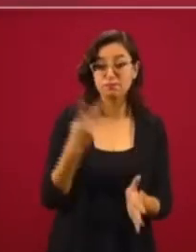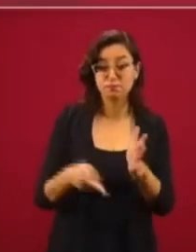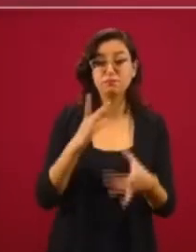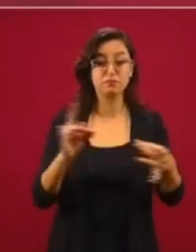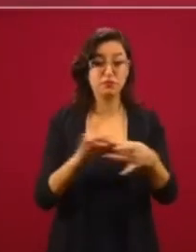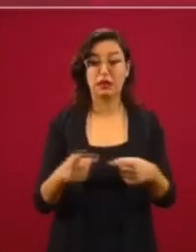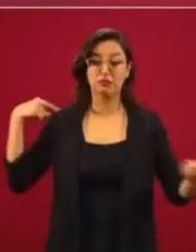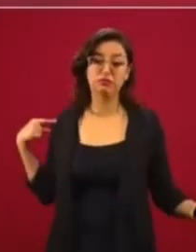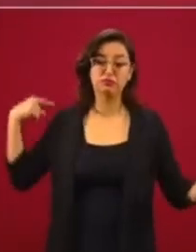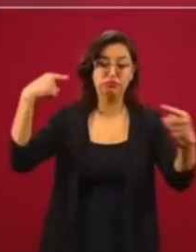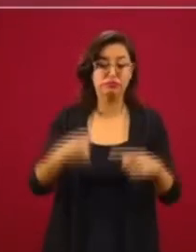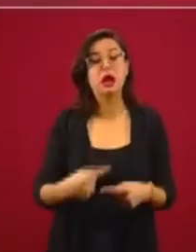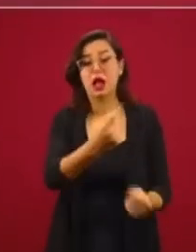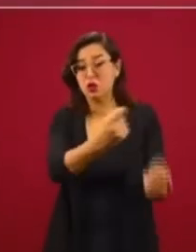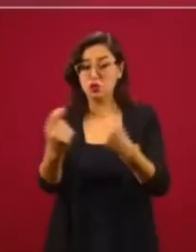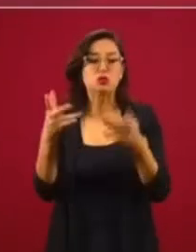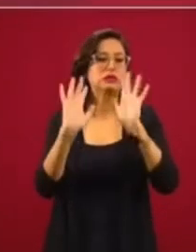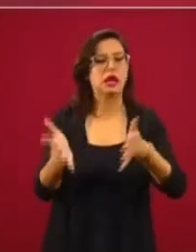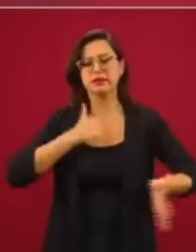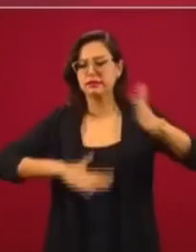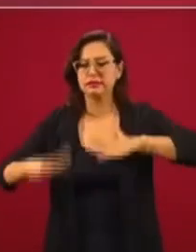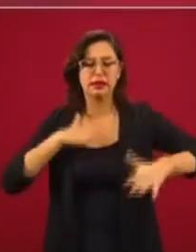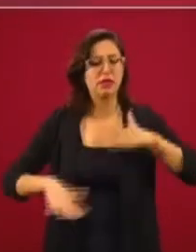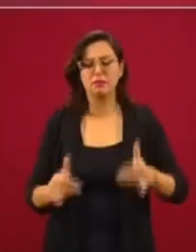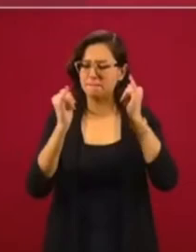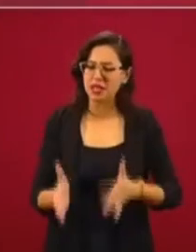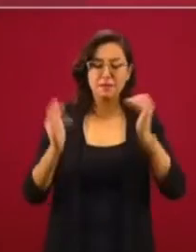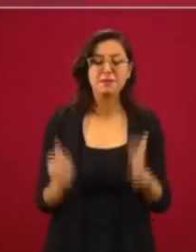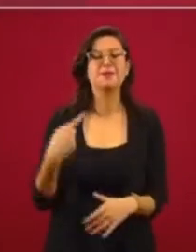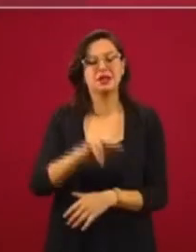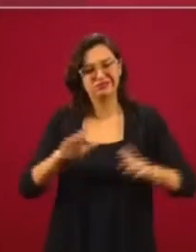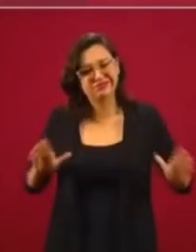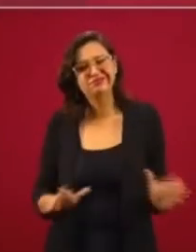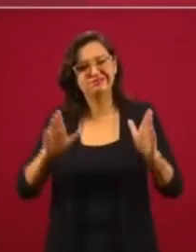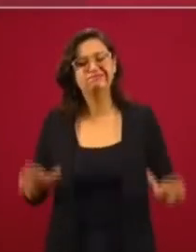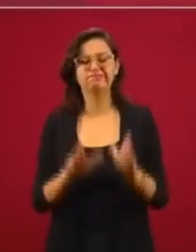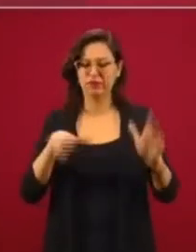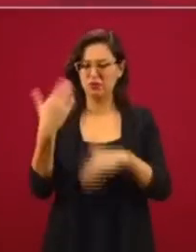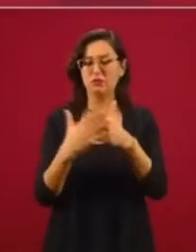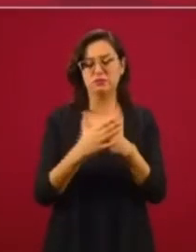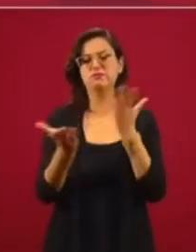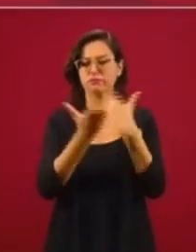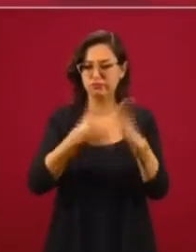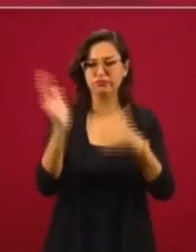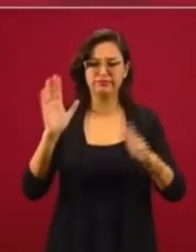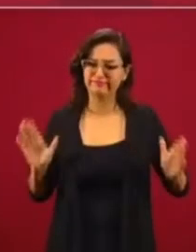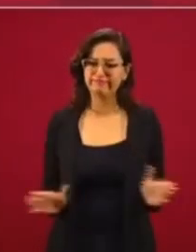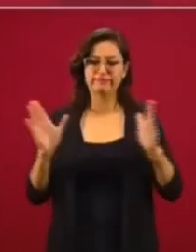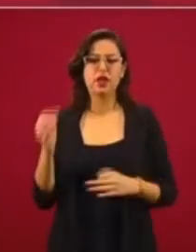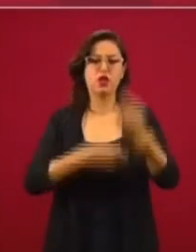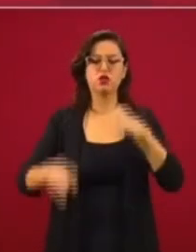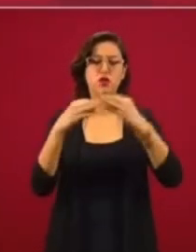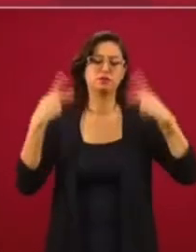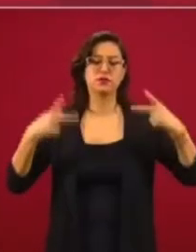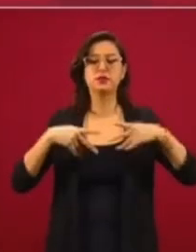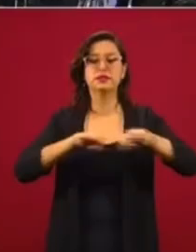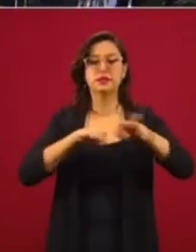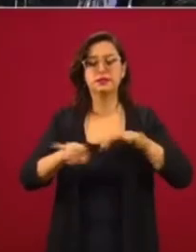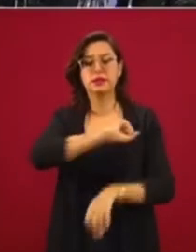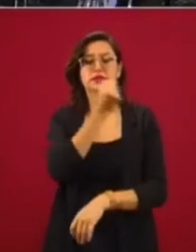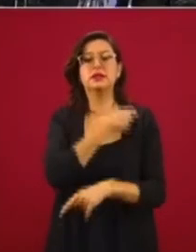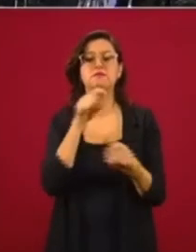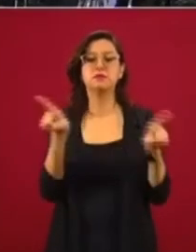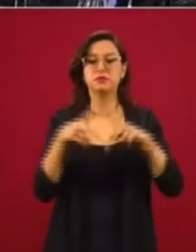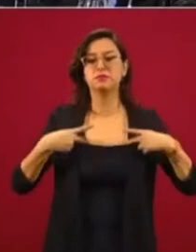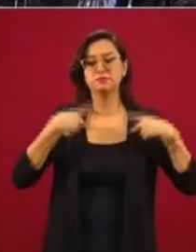fatiga, ya es una situación difícil, pero ánimo, ánimo, ánimo, vamos a salir adelante. Ánimo a todos los trabajadores de la salud y al